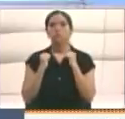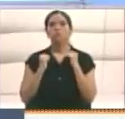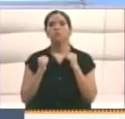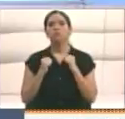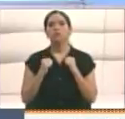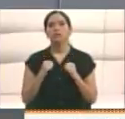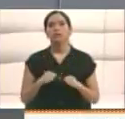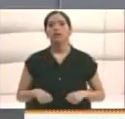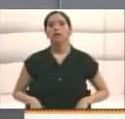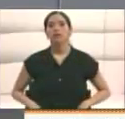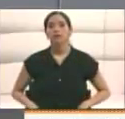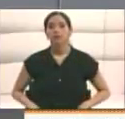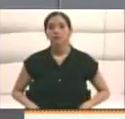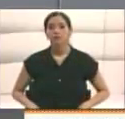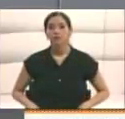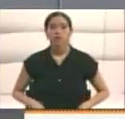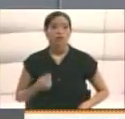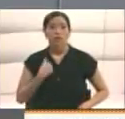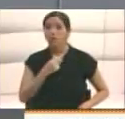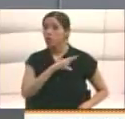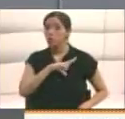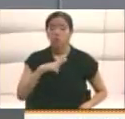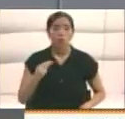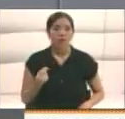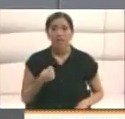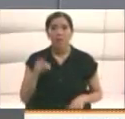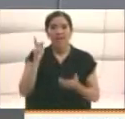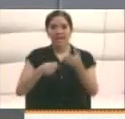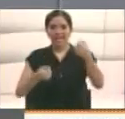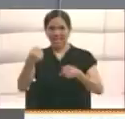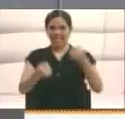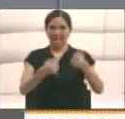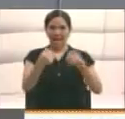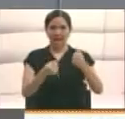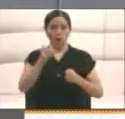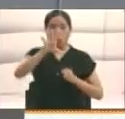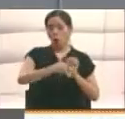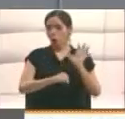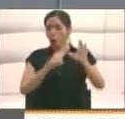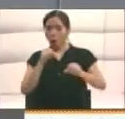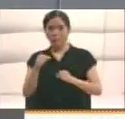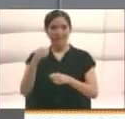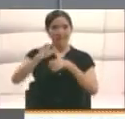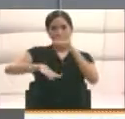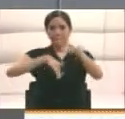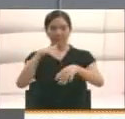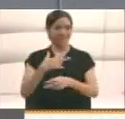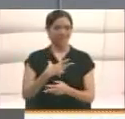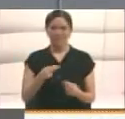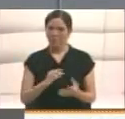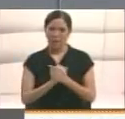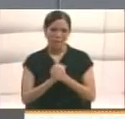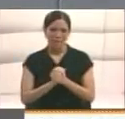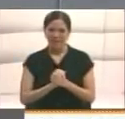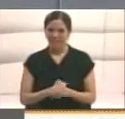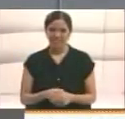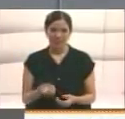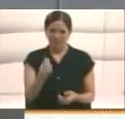Y no es que voy a agarrar el carro para ir a hacer compras o ir a la playa. No, compadre, no te da para la